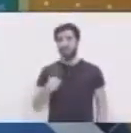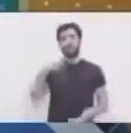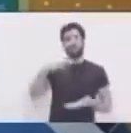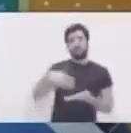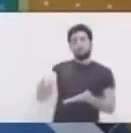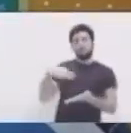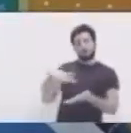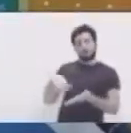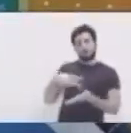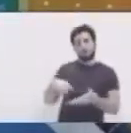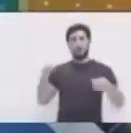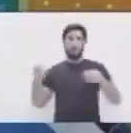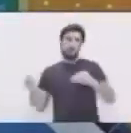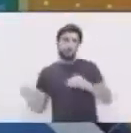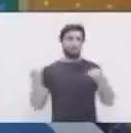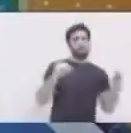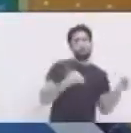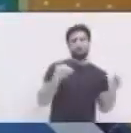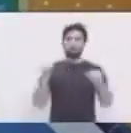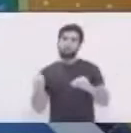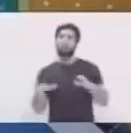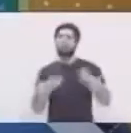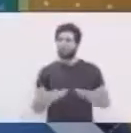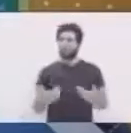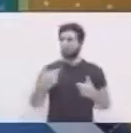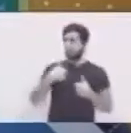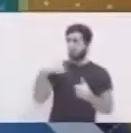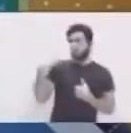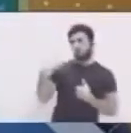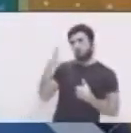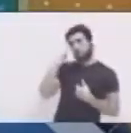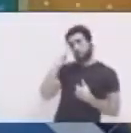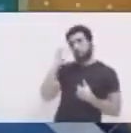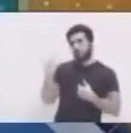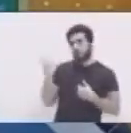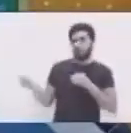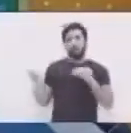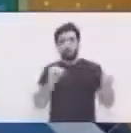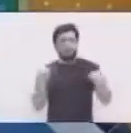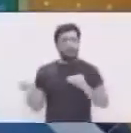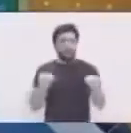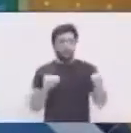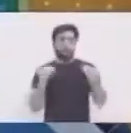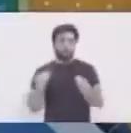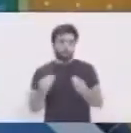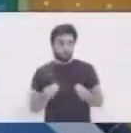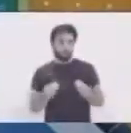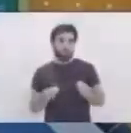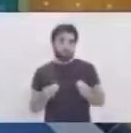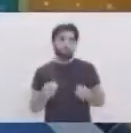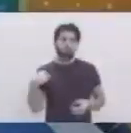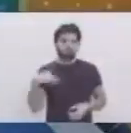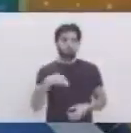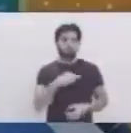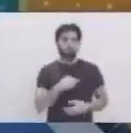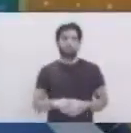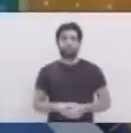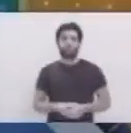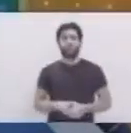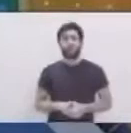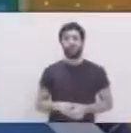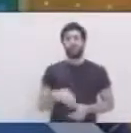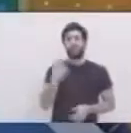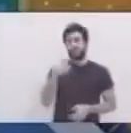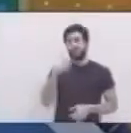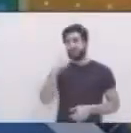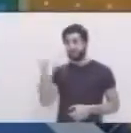quiere decir movimiento? Bueno, creo que nos vamos a tener que mover mucho. ¡Excelente! Sacudirnos. Muy bien, tenemos que movernos. Si dicen los brazos, movemos